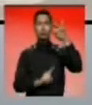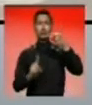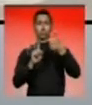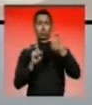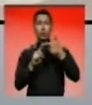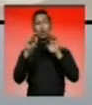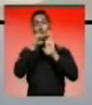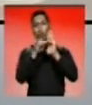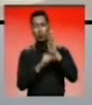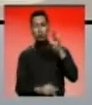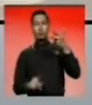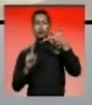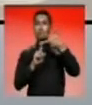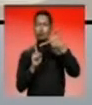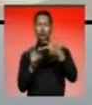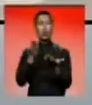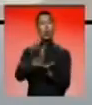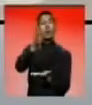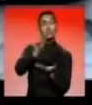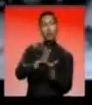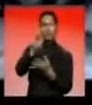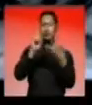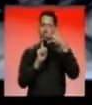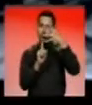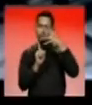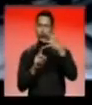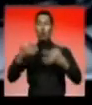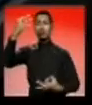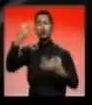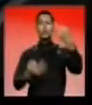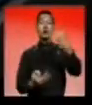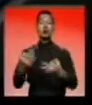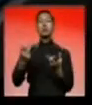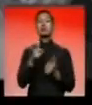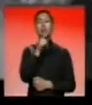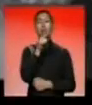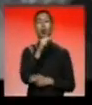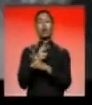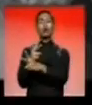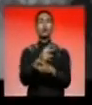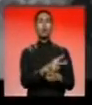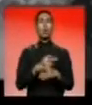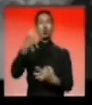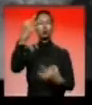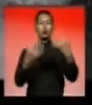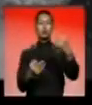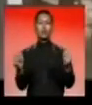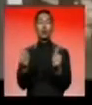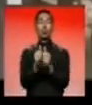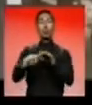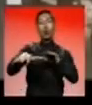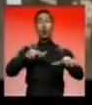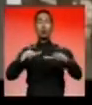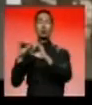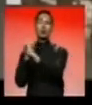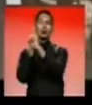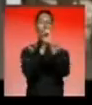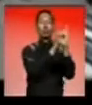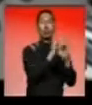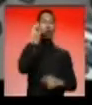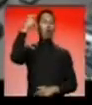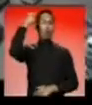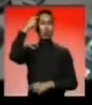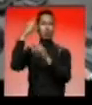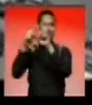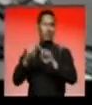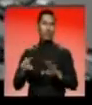judicial y la existencia de una mesa de justicia presidida por el Consejo de la Judicatura en coordinación con otras instituciones del Estado.